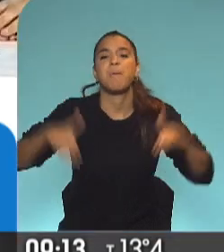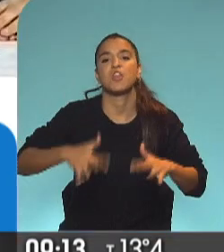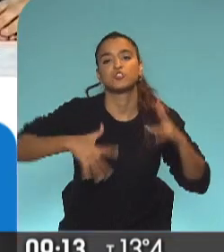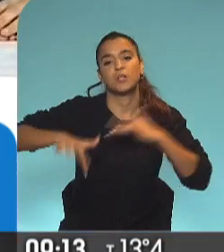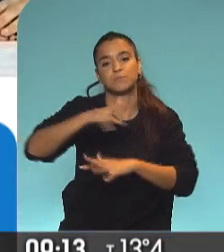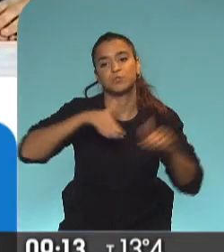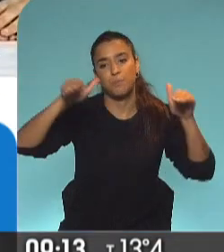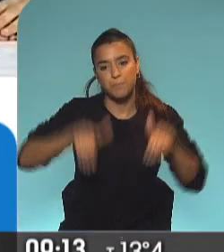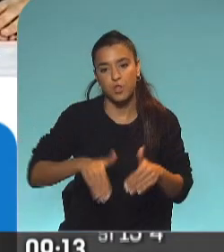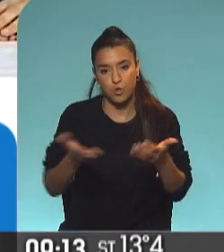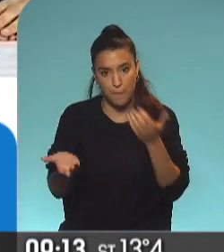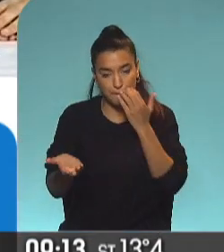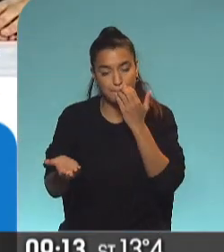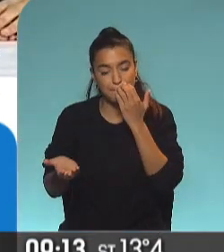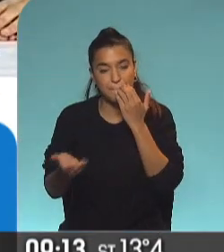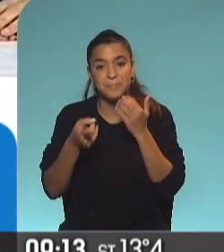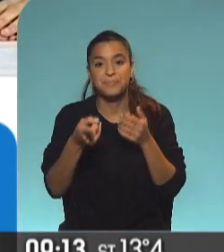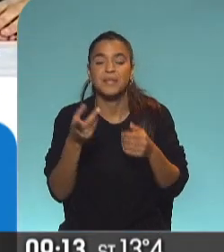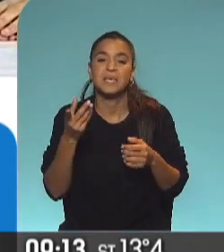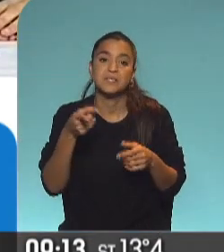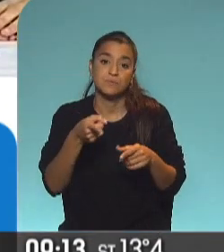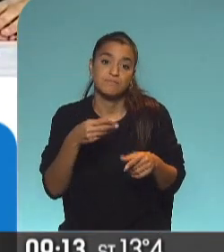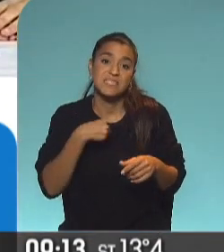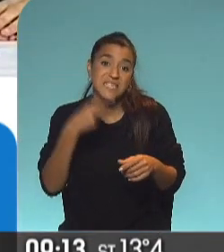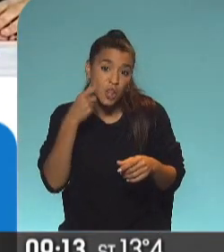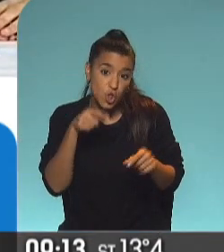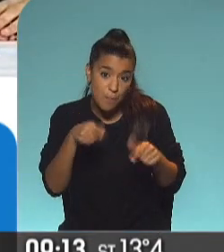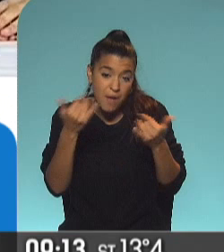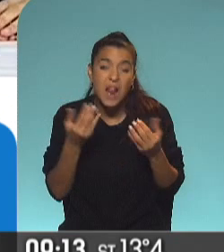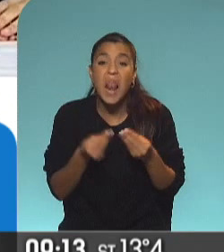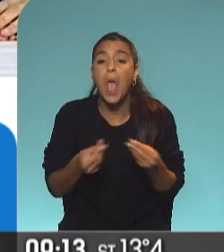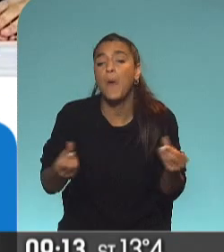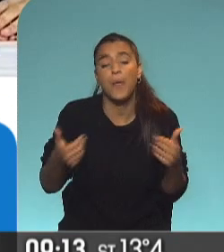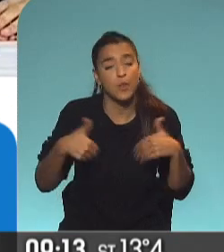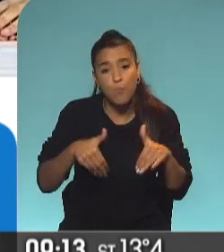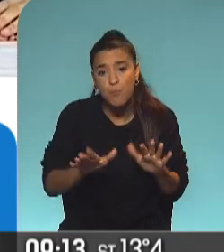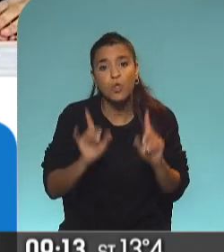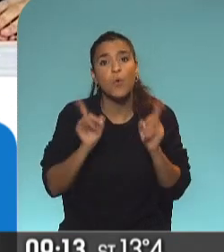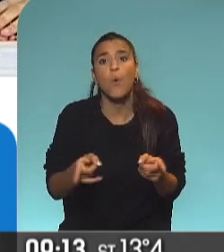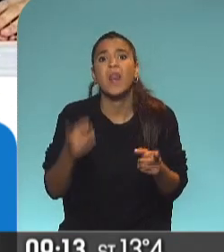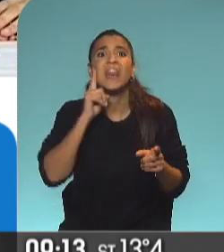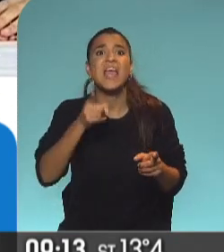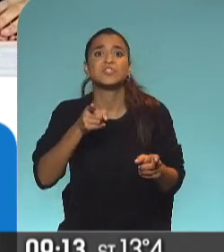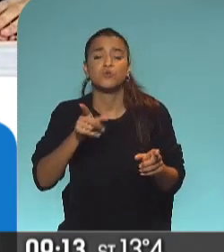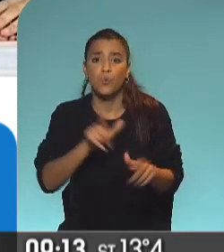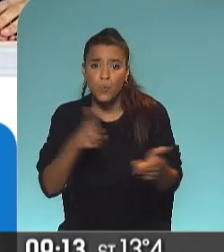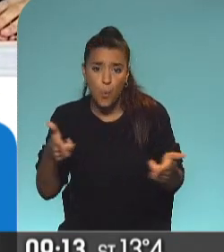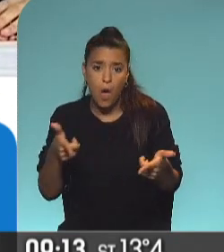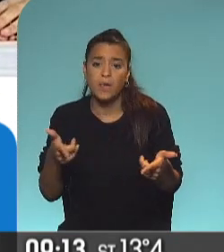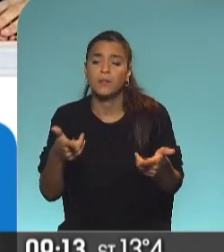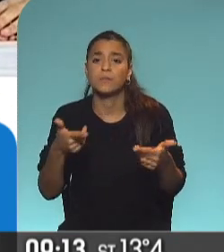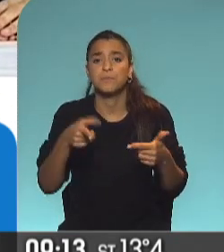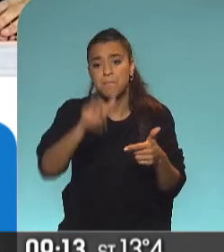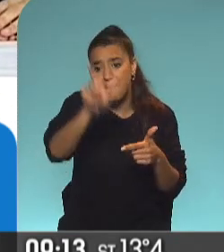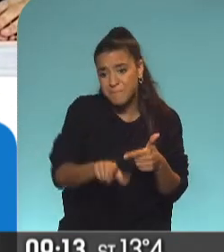transmisión, aunque ese cuadro clínico sea leve y aunque no revista riesgo individual para la